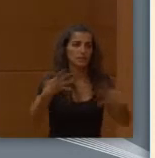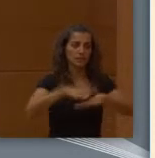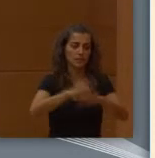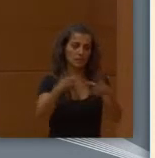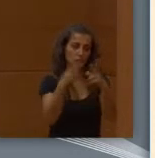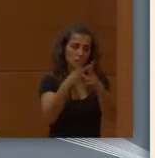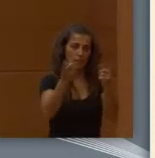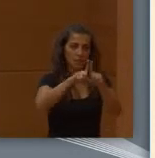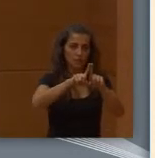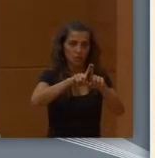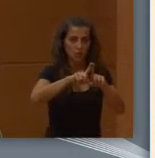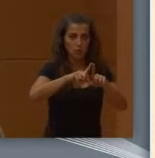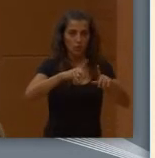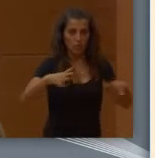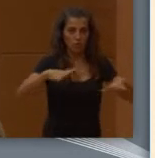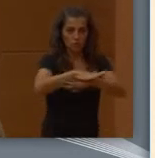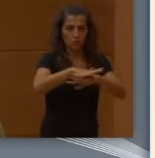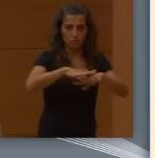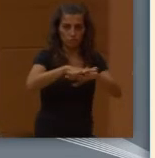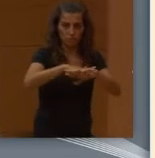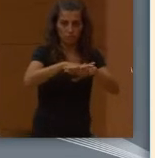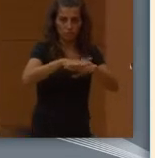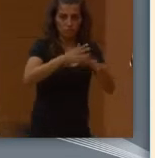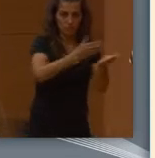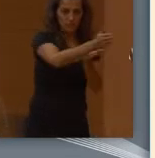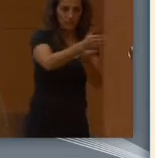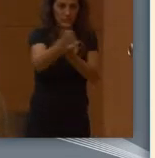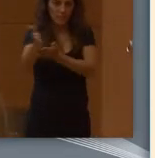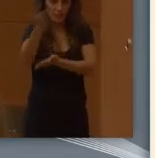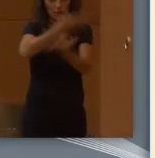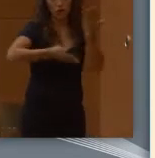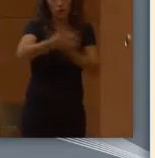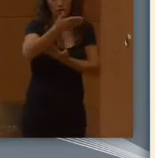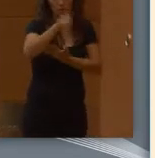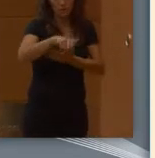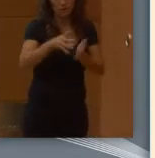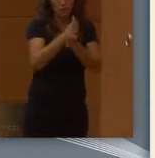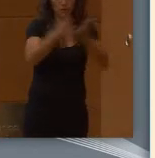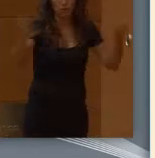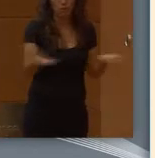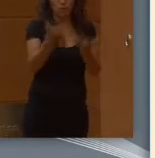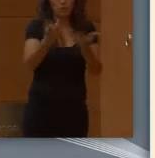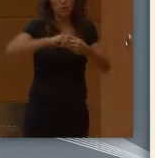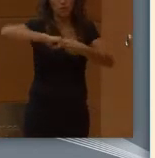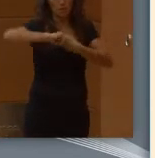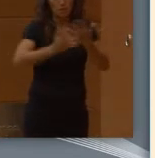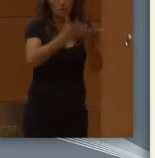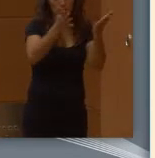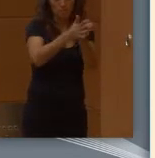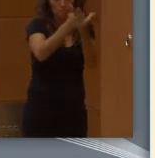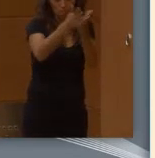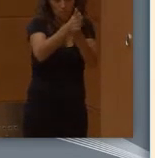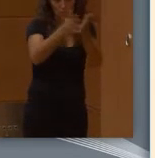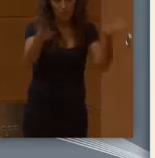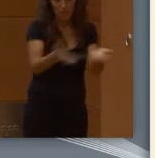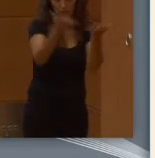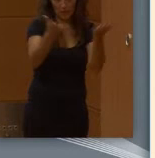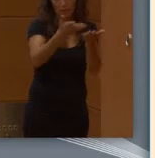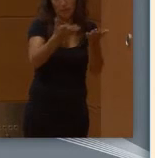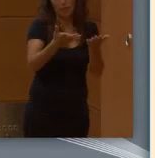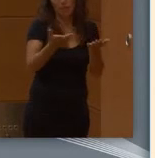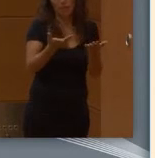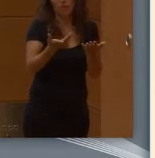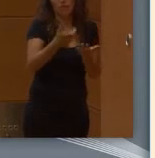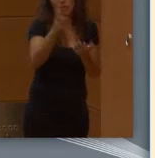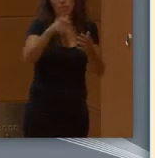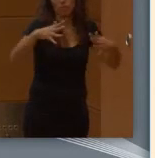como catalizadores de toda esta colaboración y promover la participación activa de los participantes en dichas redes